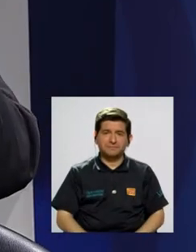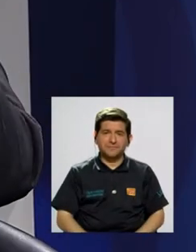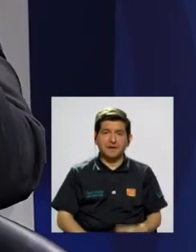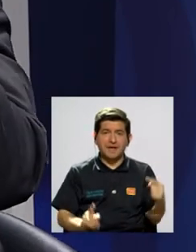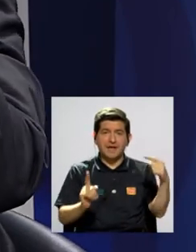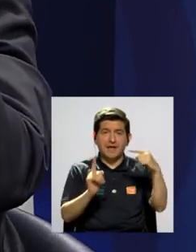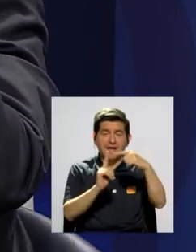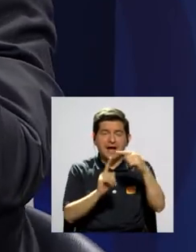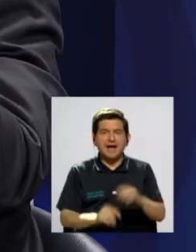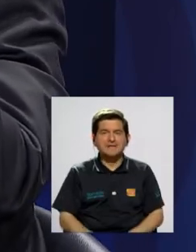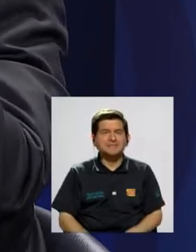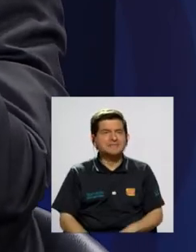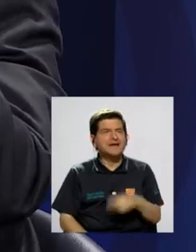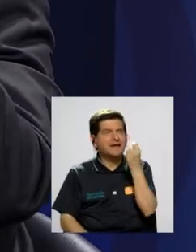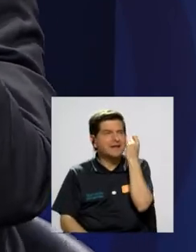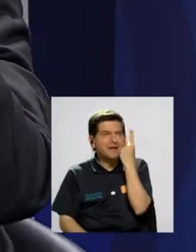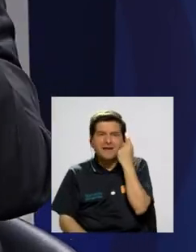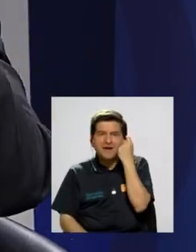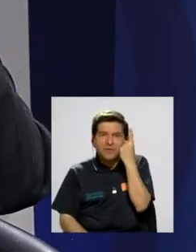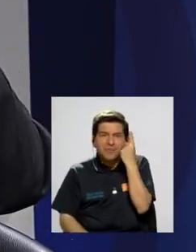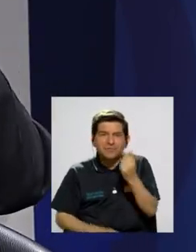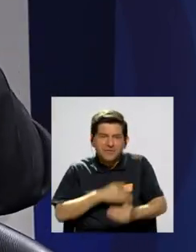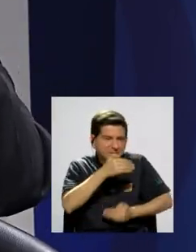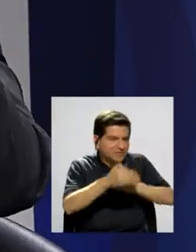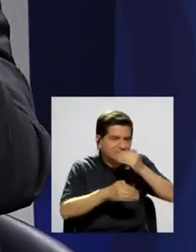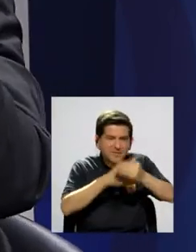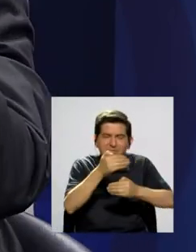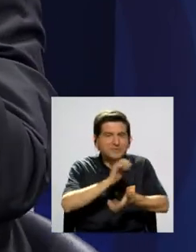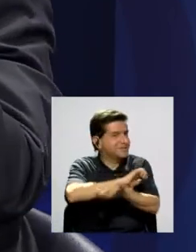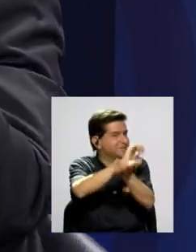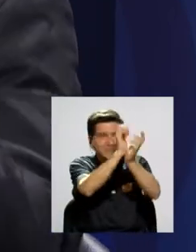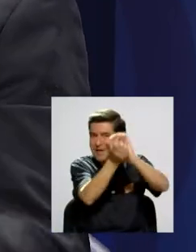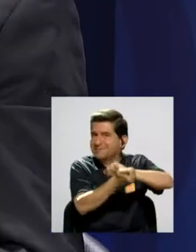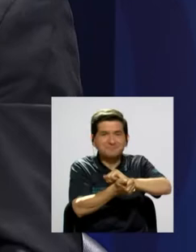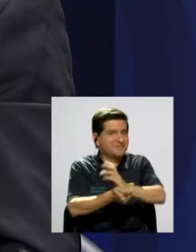las coordenadas interpretativas están cambiando,